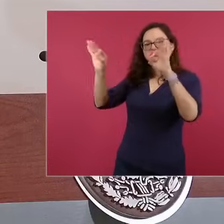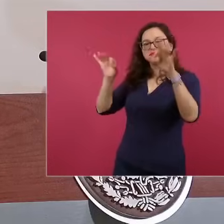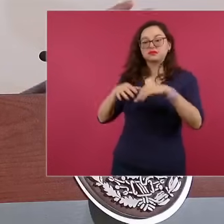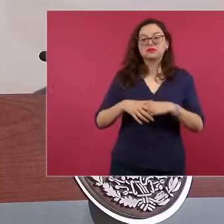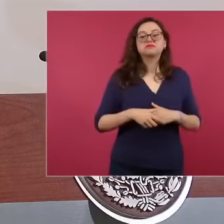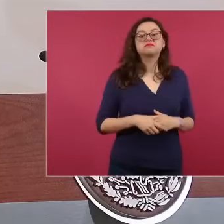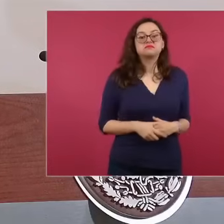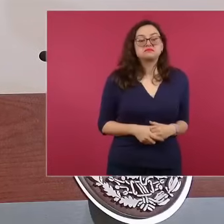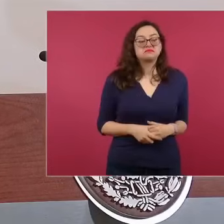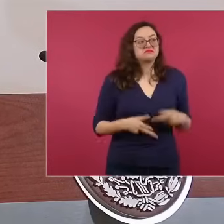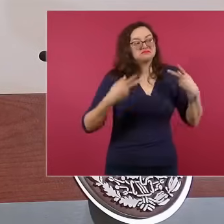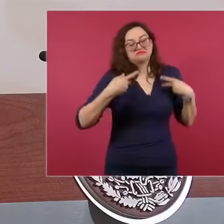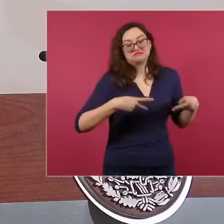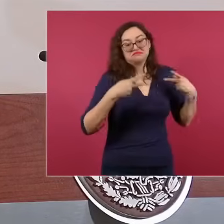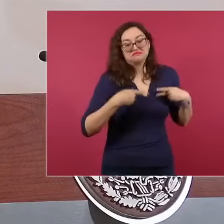Nada.